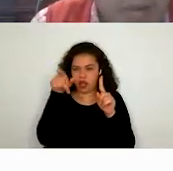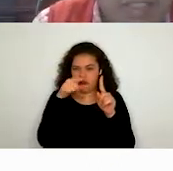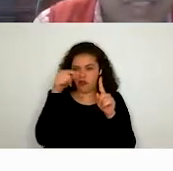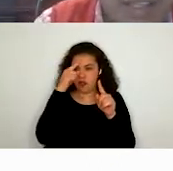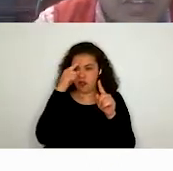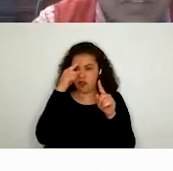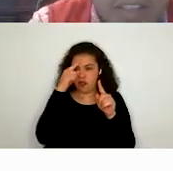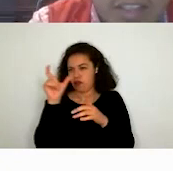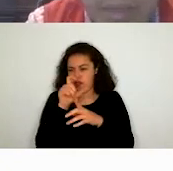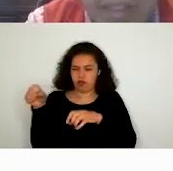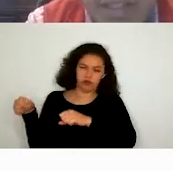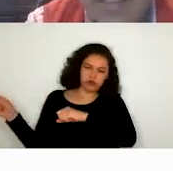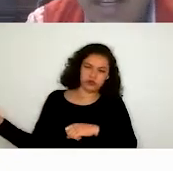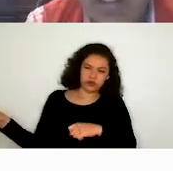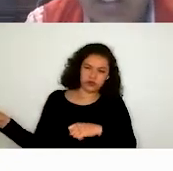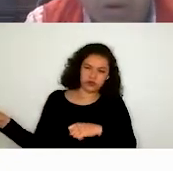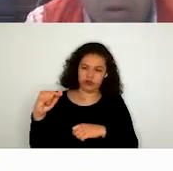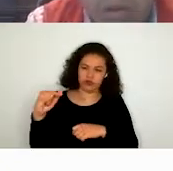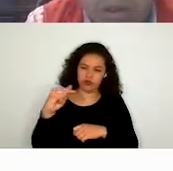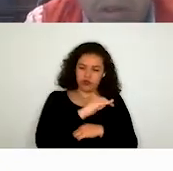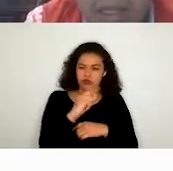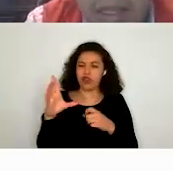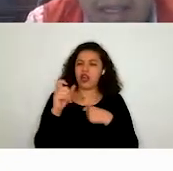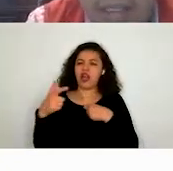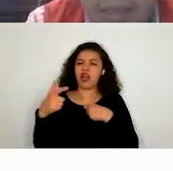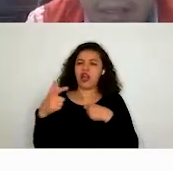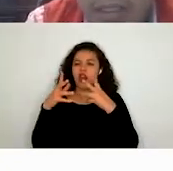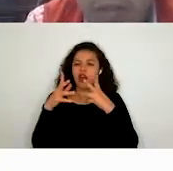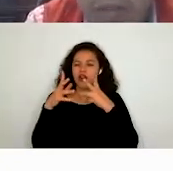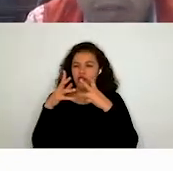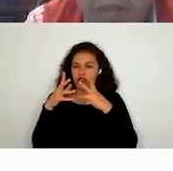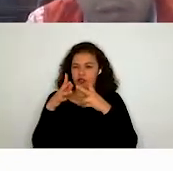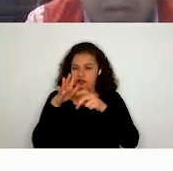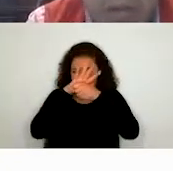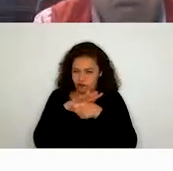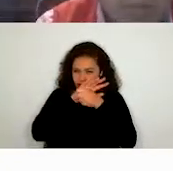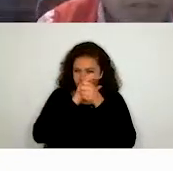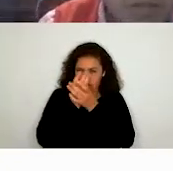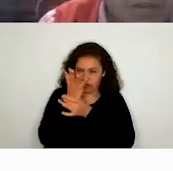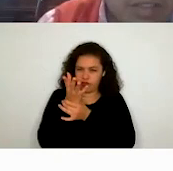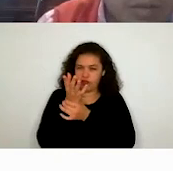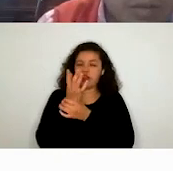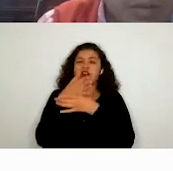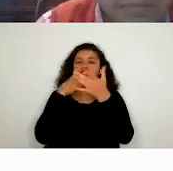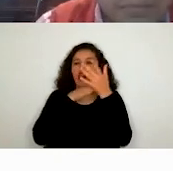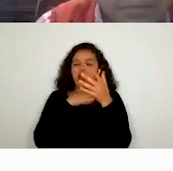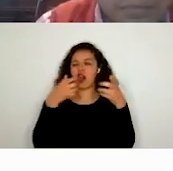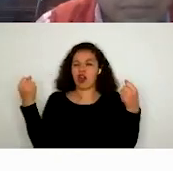que no existan daños físicos evidentes, tales como corrosión, escape de presión, obstrucción, golpes o